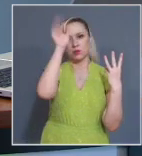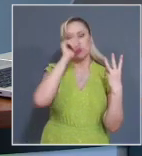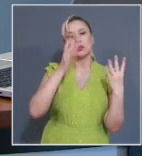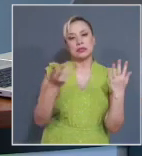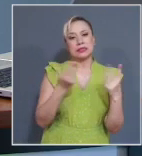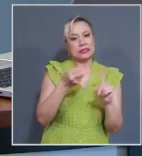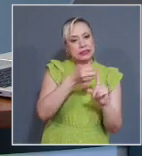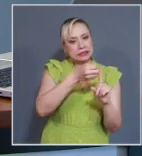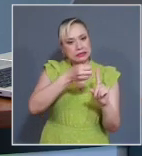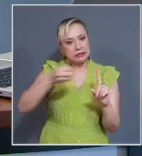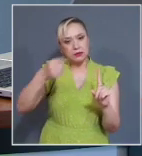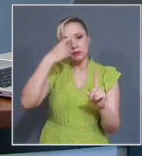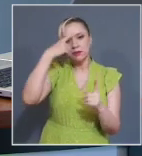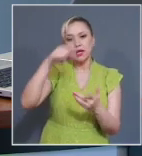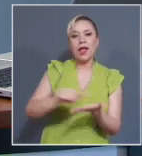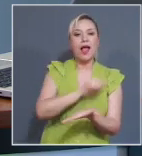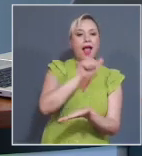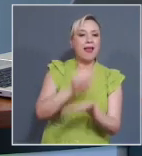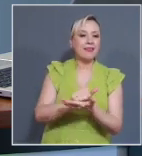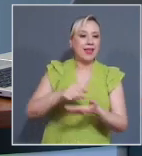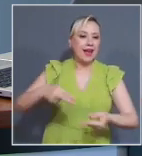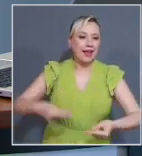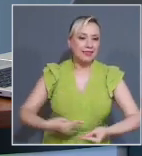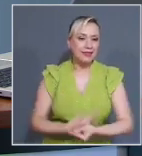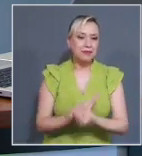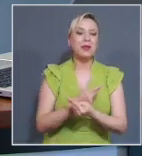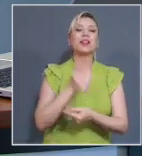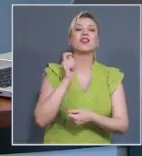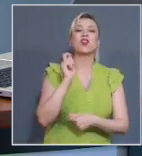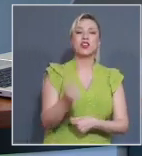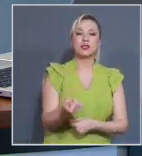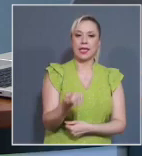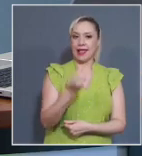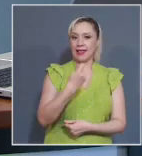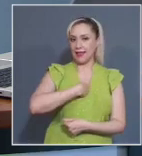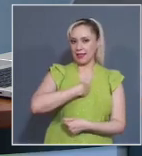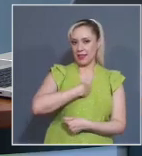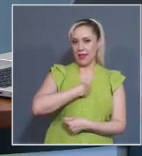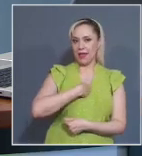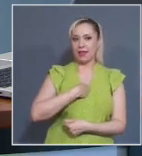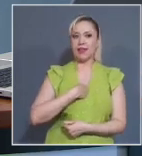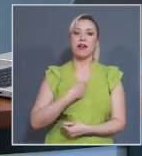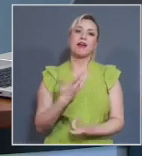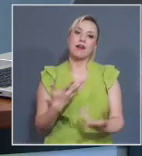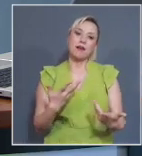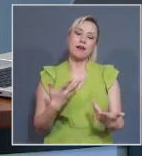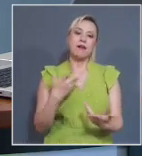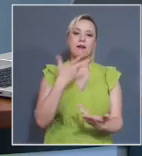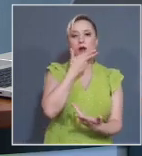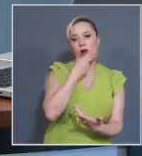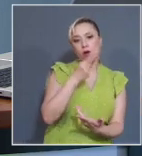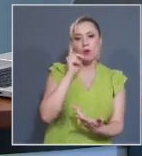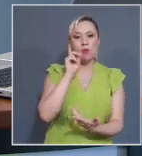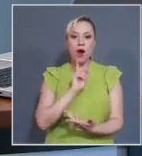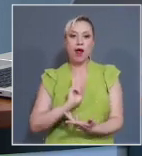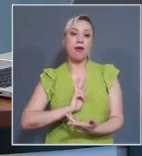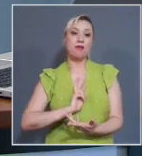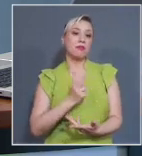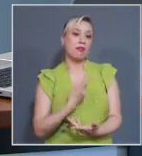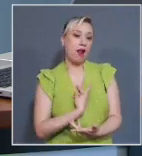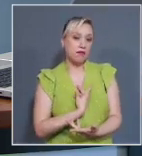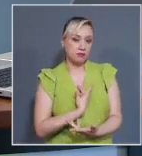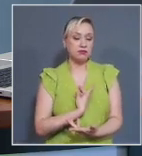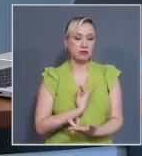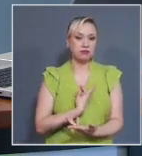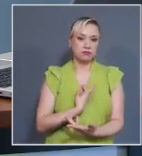acta de nacimiento para el reconocimiento de la identidad de género autopercibida. Y ya nos vamos, como